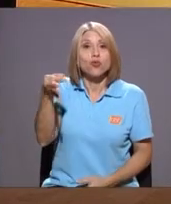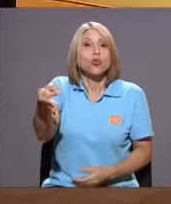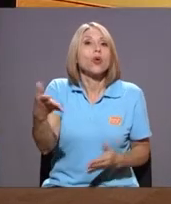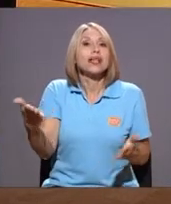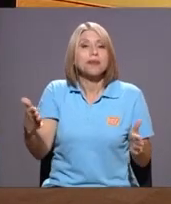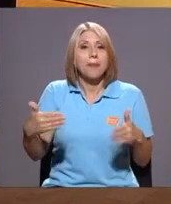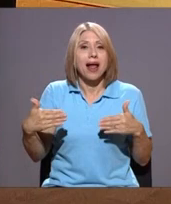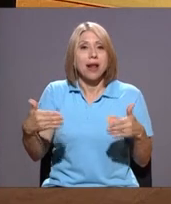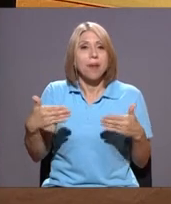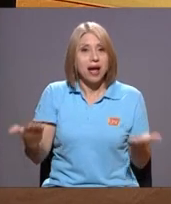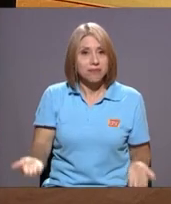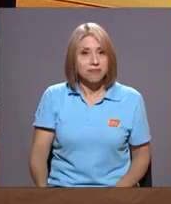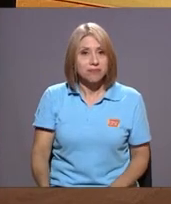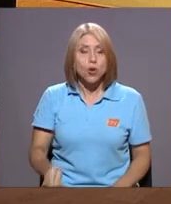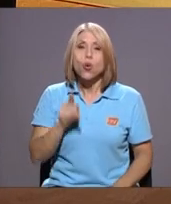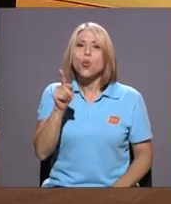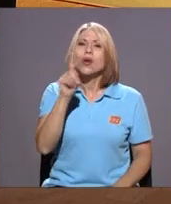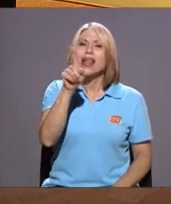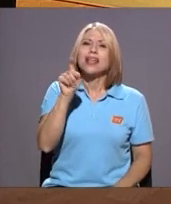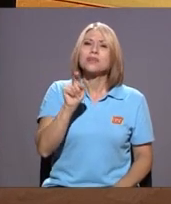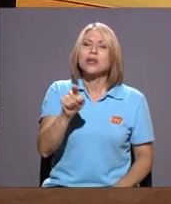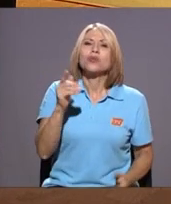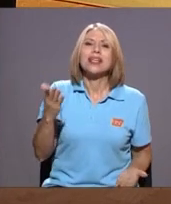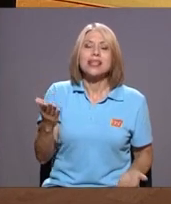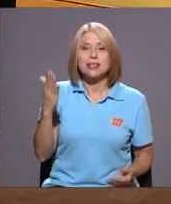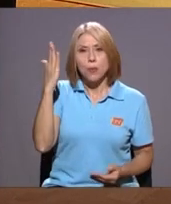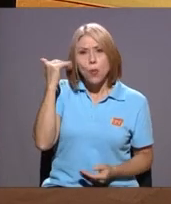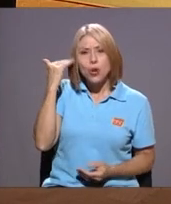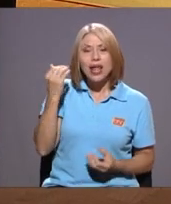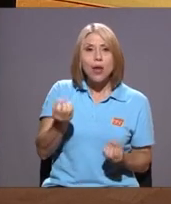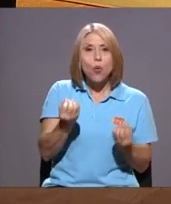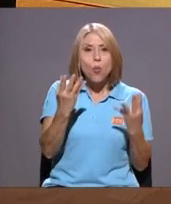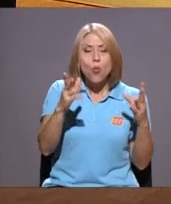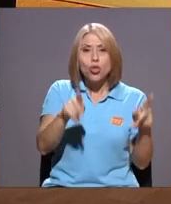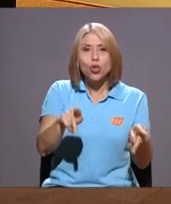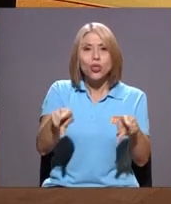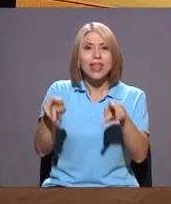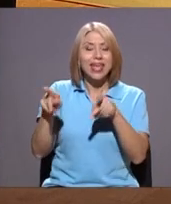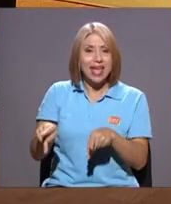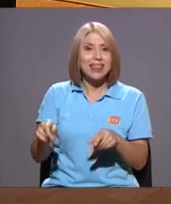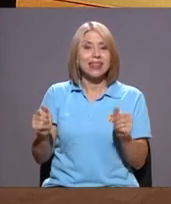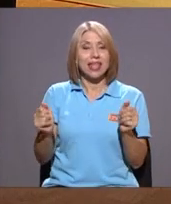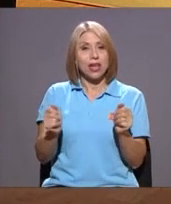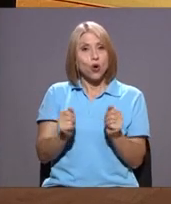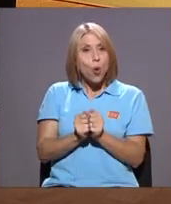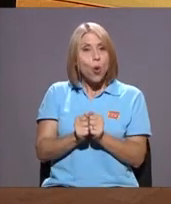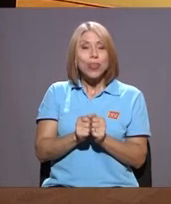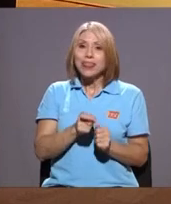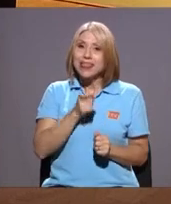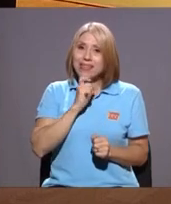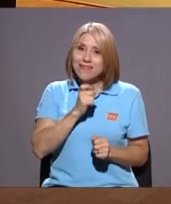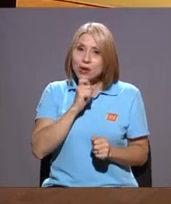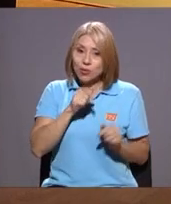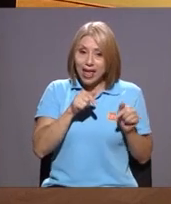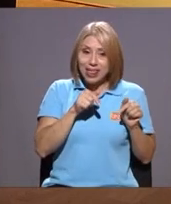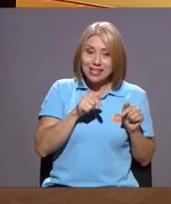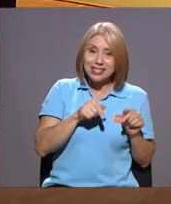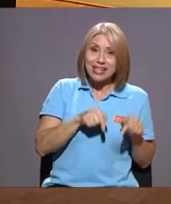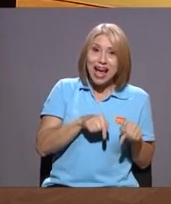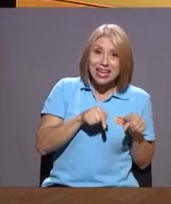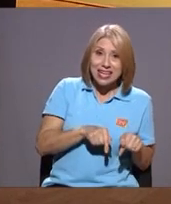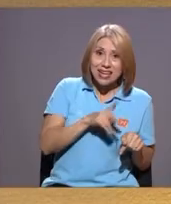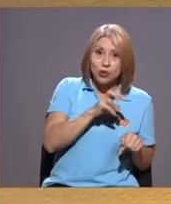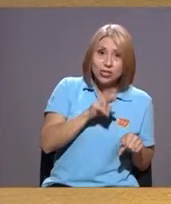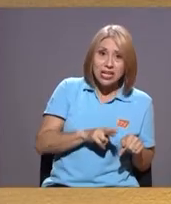es más una de los preguntas es porque un montón de gente composé con dificultades en este país no se va a vivir a